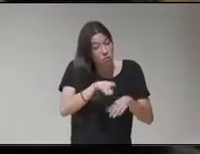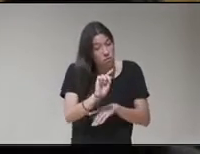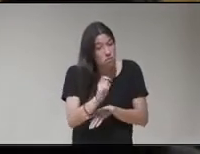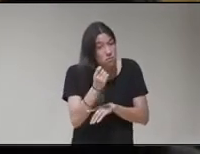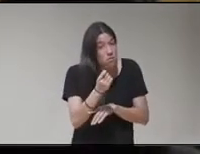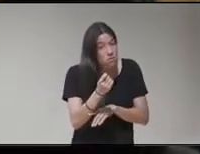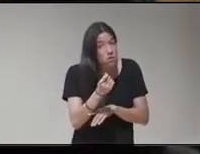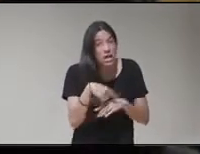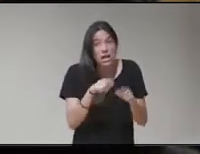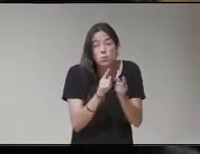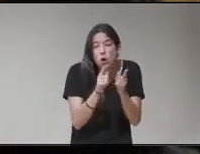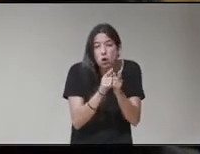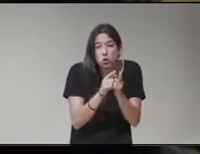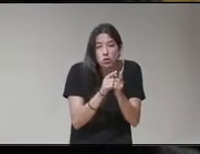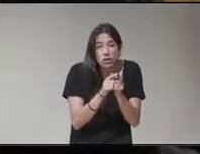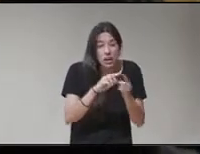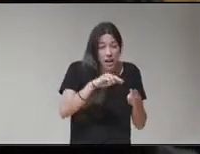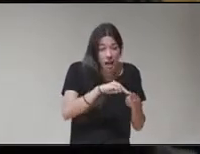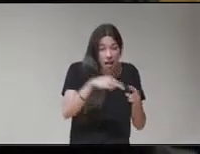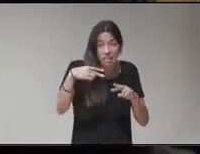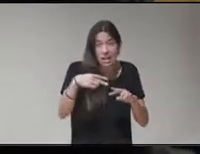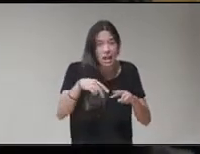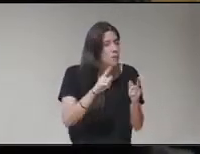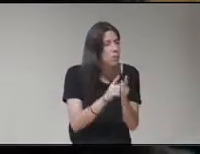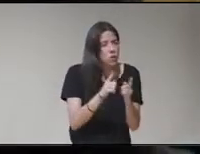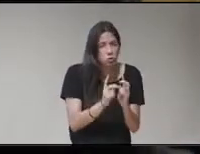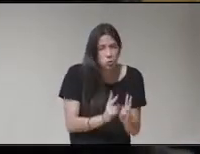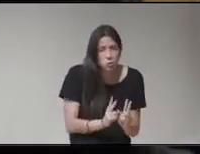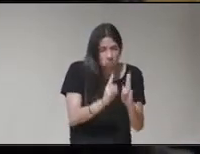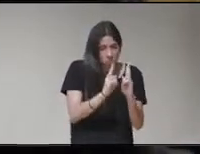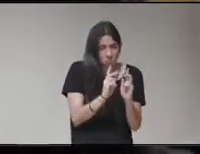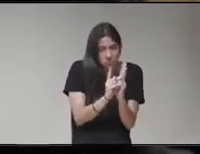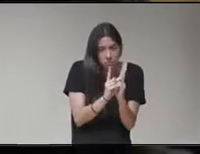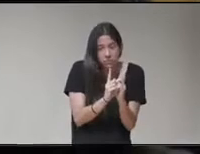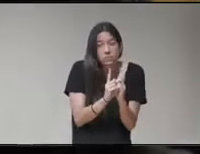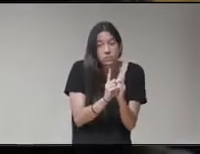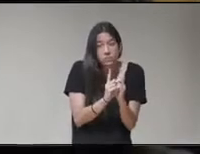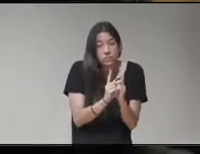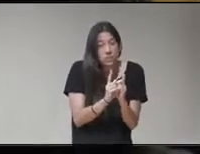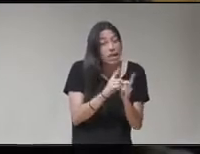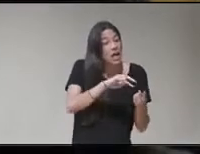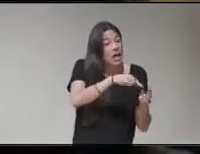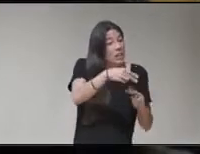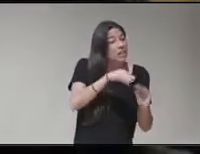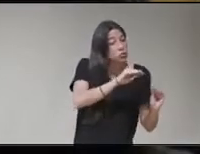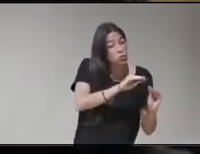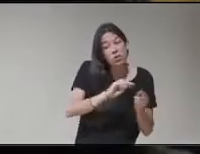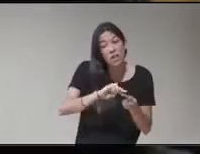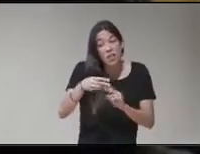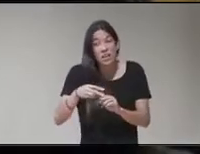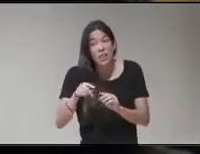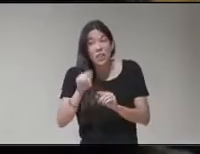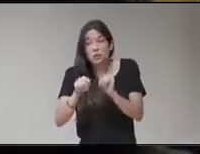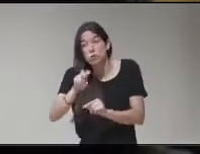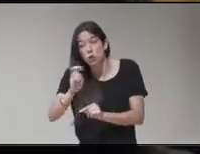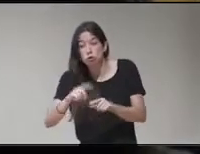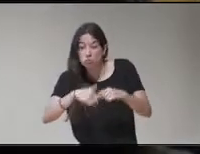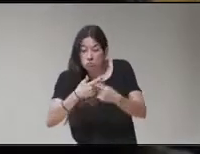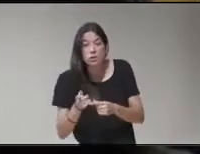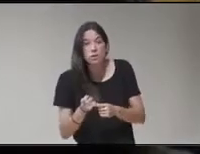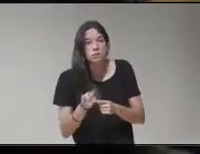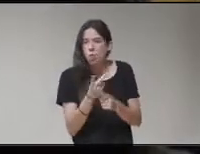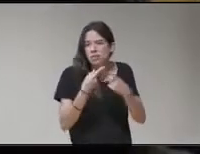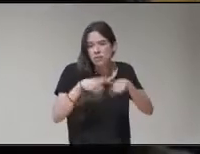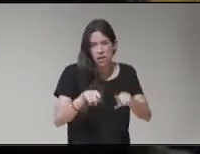muy cortito, su DNA era mucho más pequeño que el DNA de otros virus emparentados con él. Y entonces, claro,